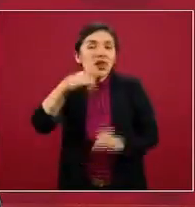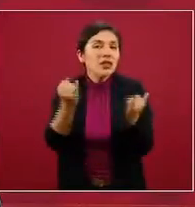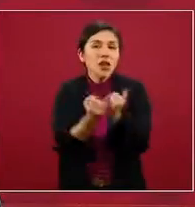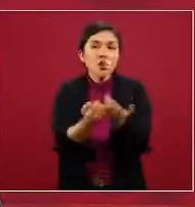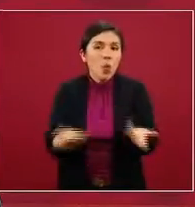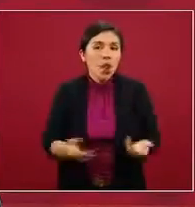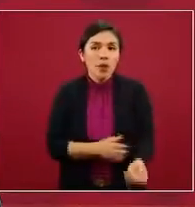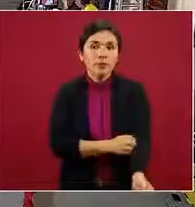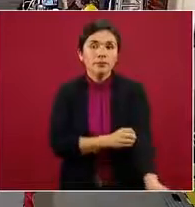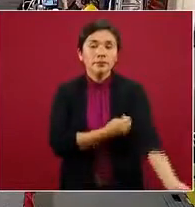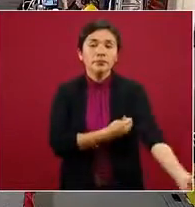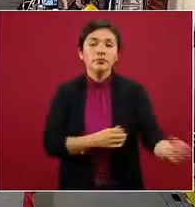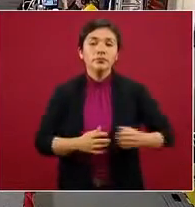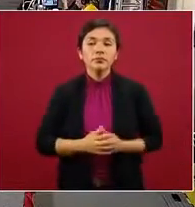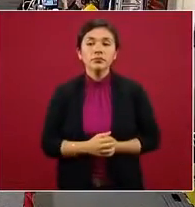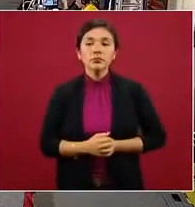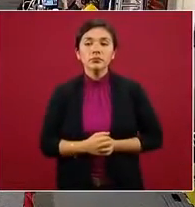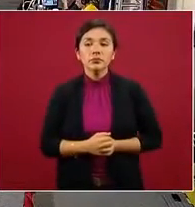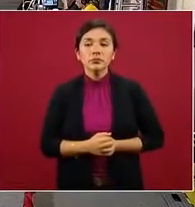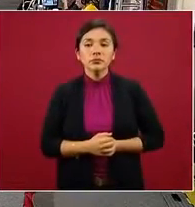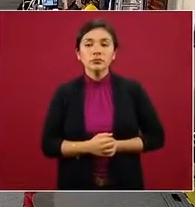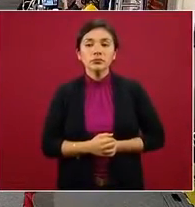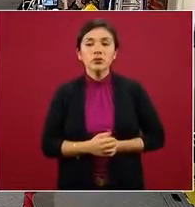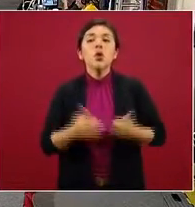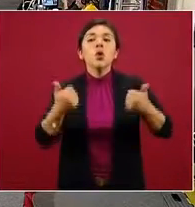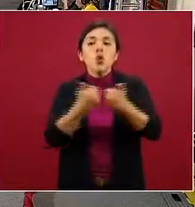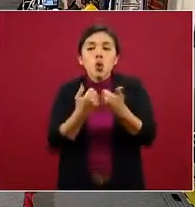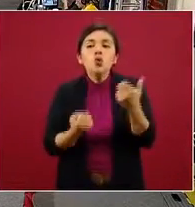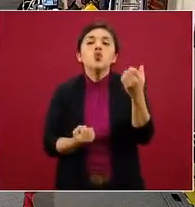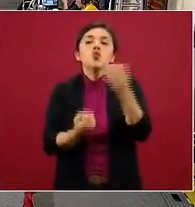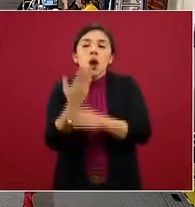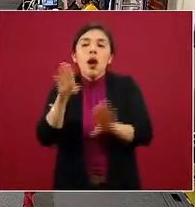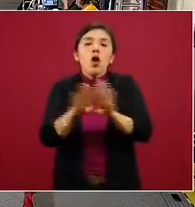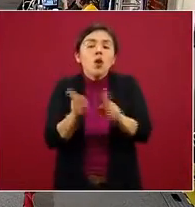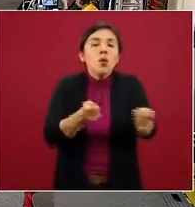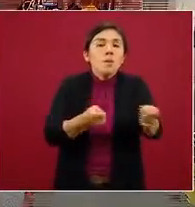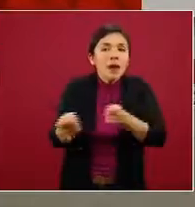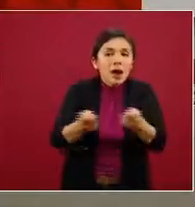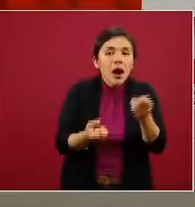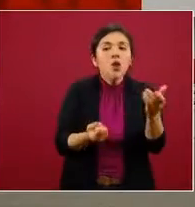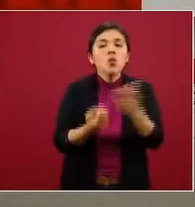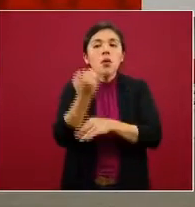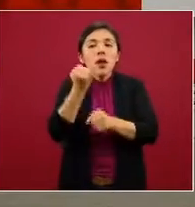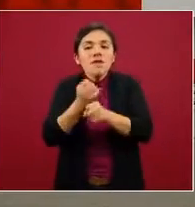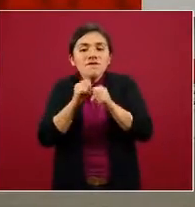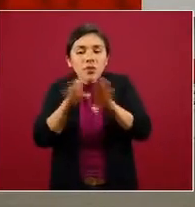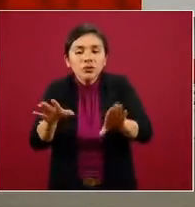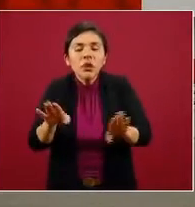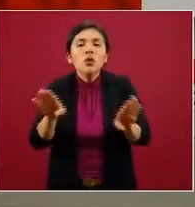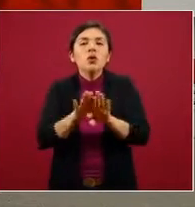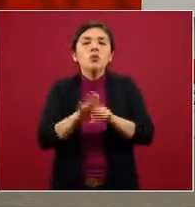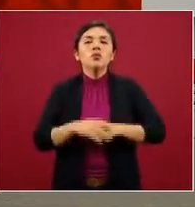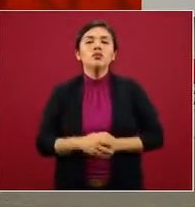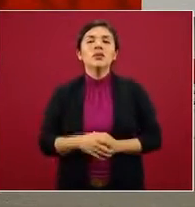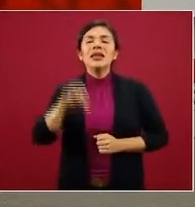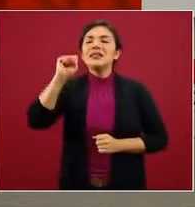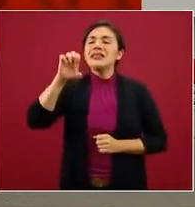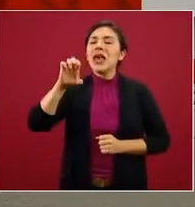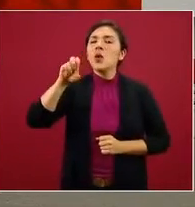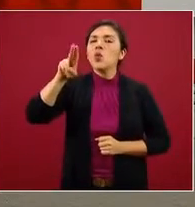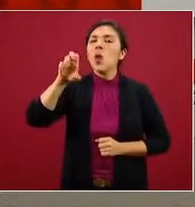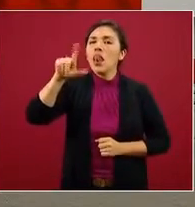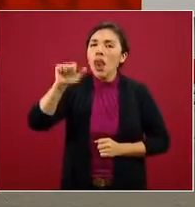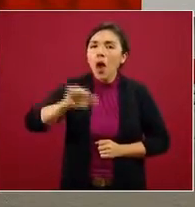Y una nueva secuela y unos nuevos datos y otras formas de manejarlo. ¿Cómo? O sea, una nueva secuela, unos